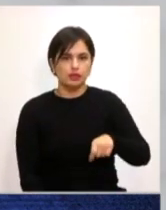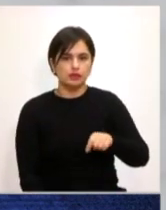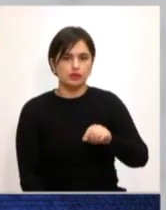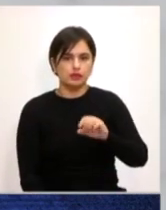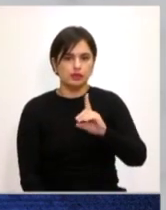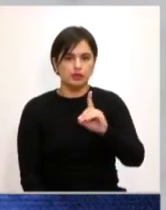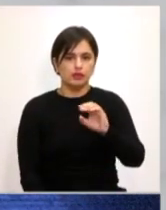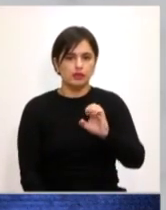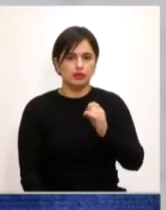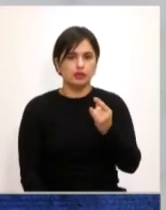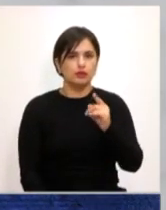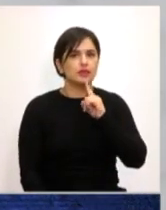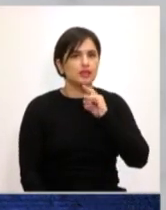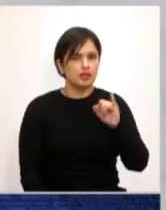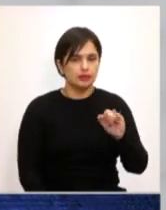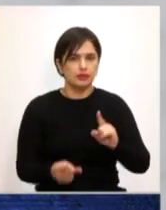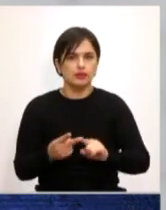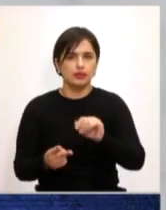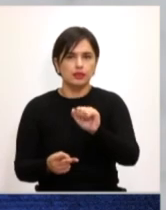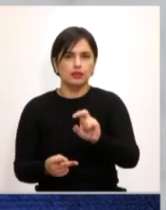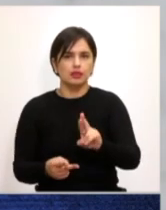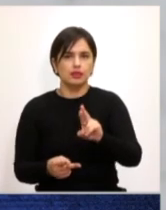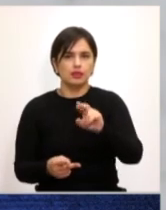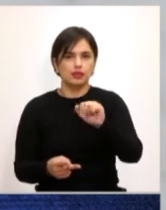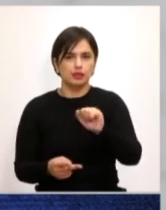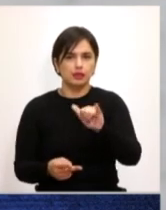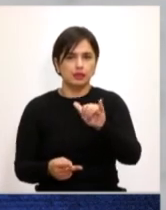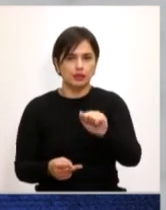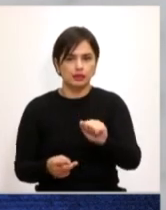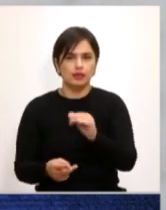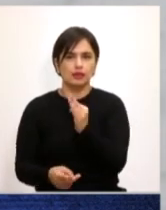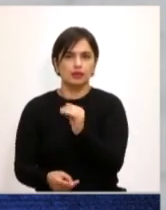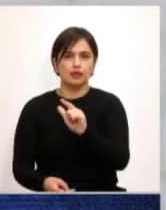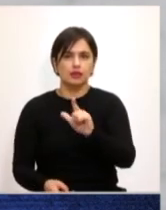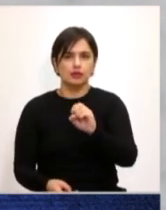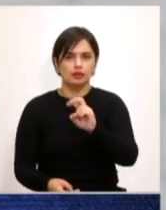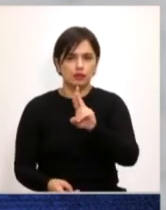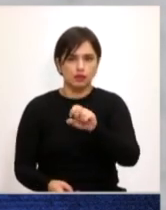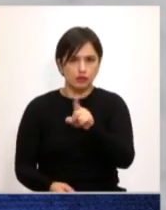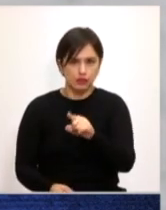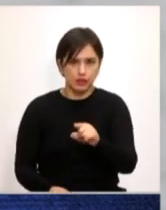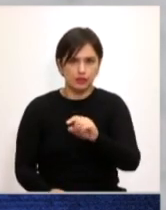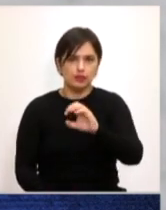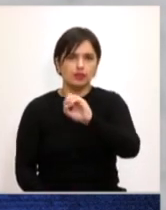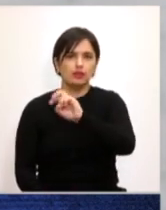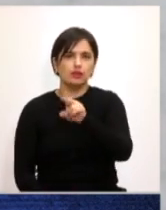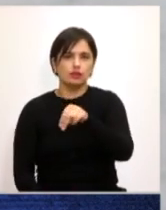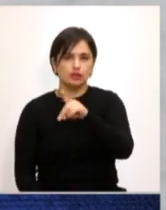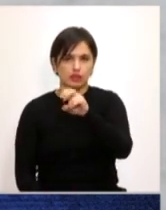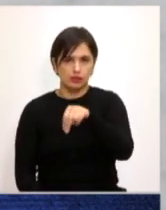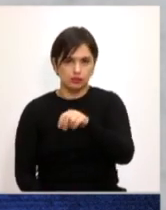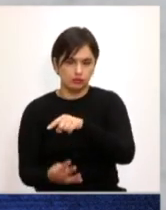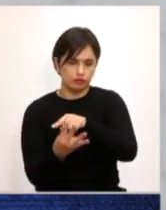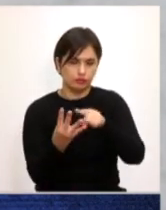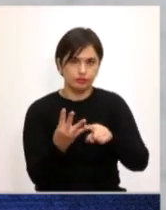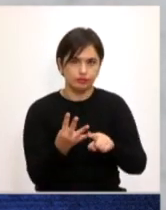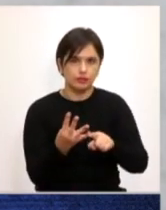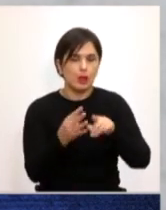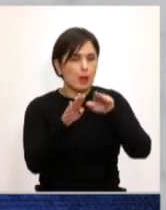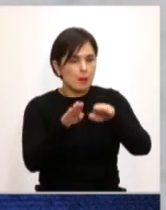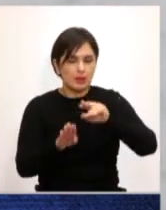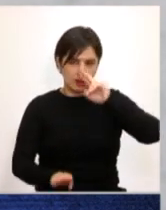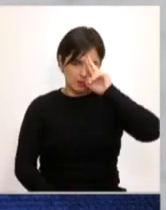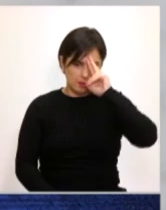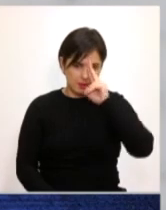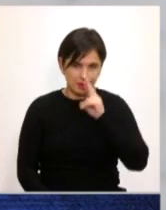Alfonso Durresti, Pedro Araya, Iván Flores y Manuel José Osandón, respectivamente. Mismo